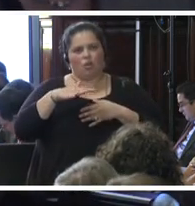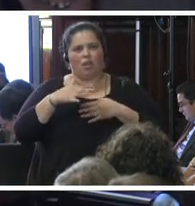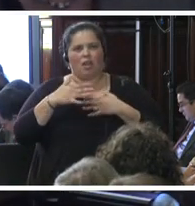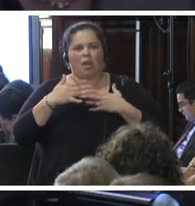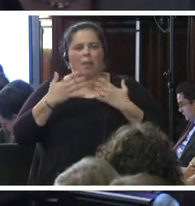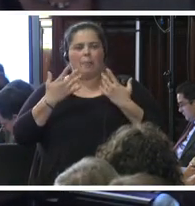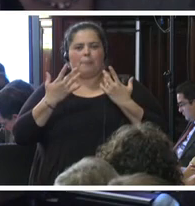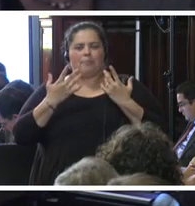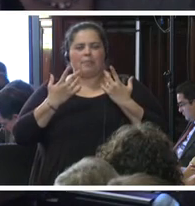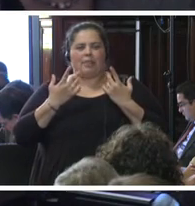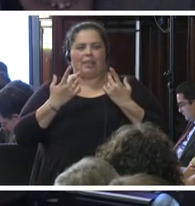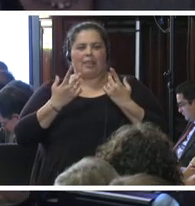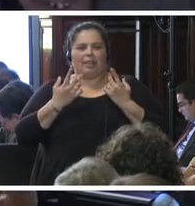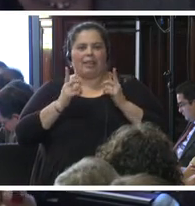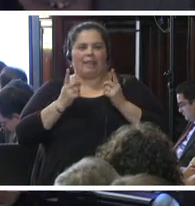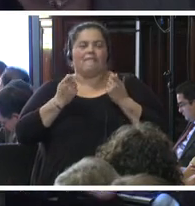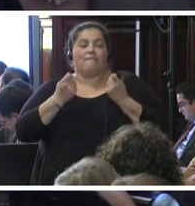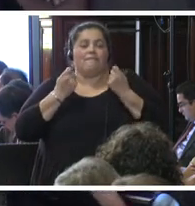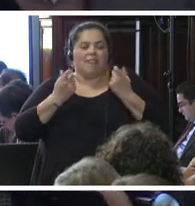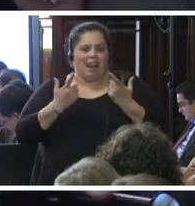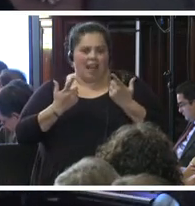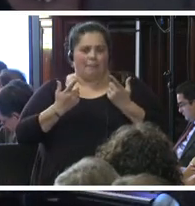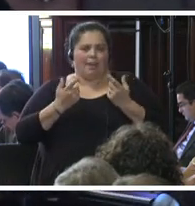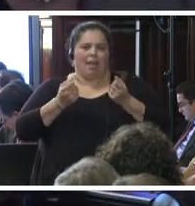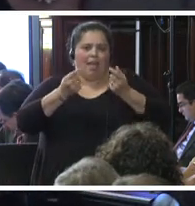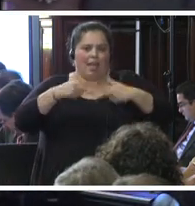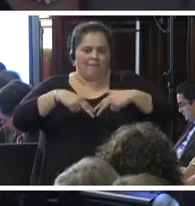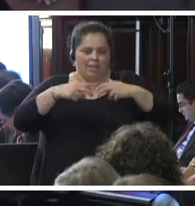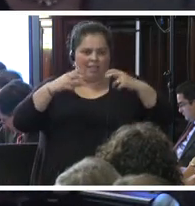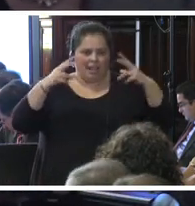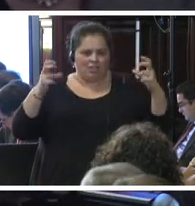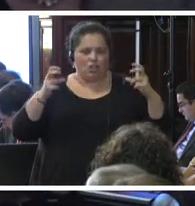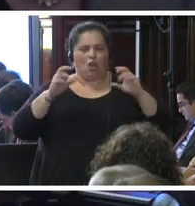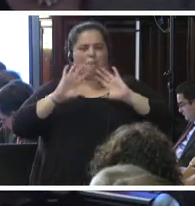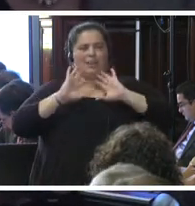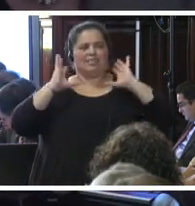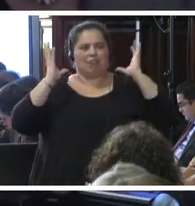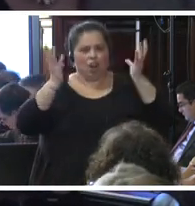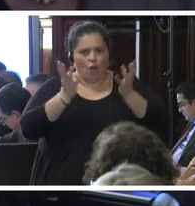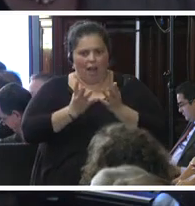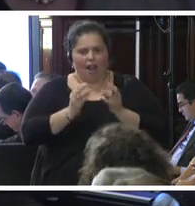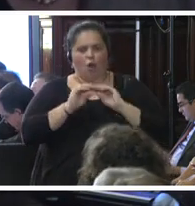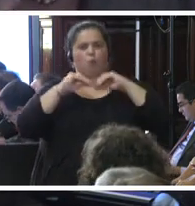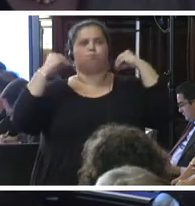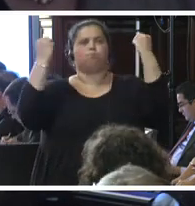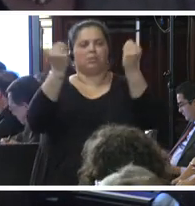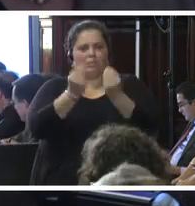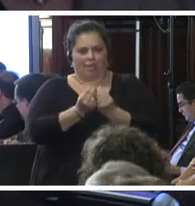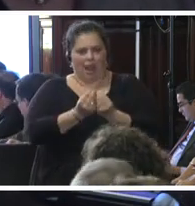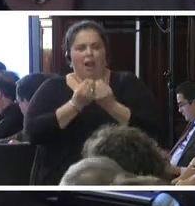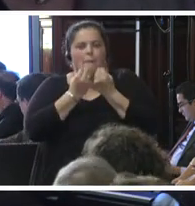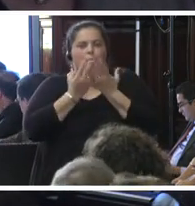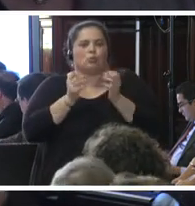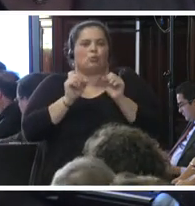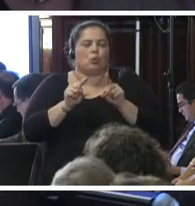amerita una investigación más global, más integral, por las